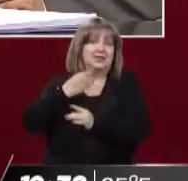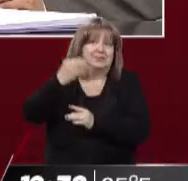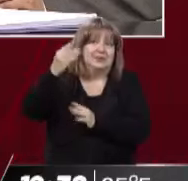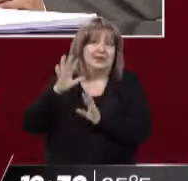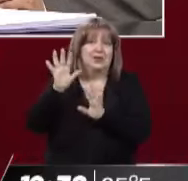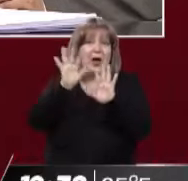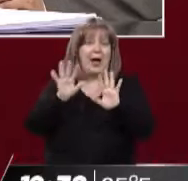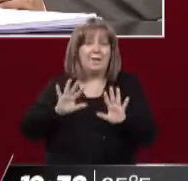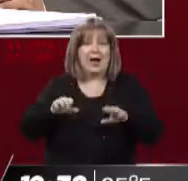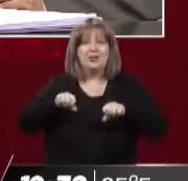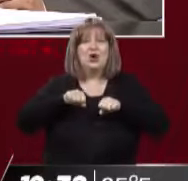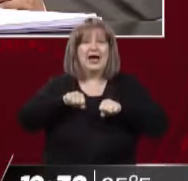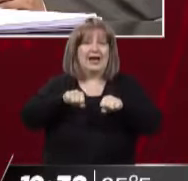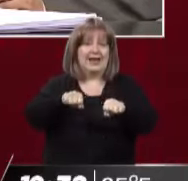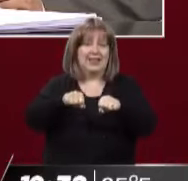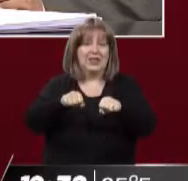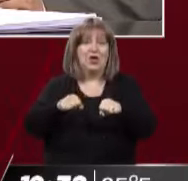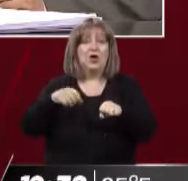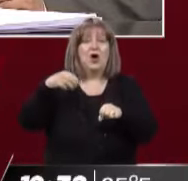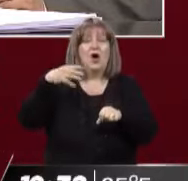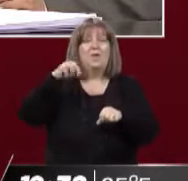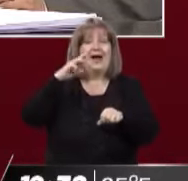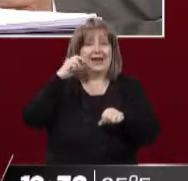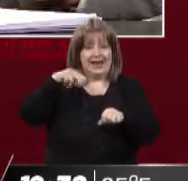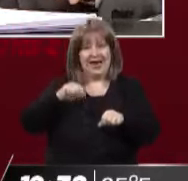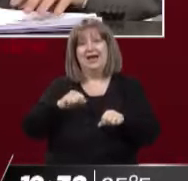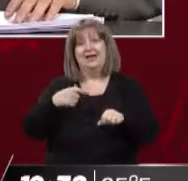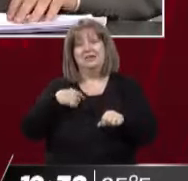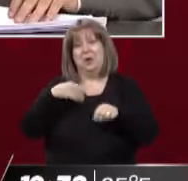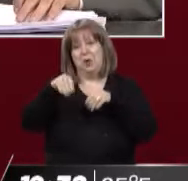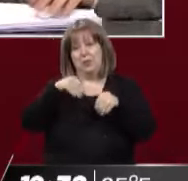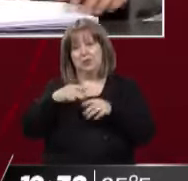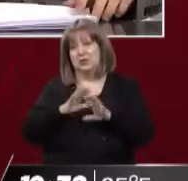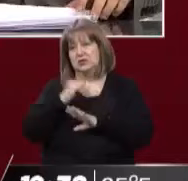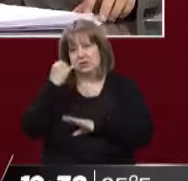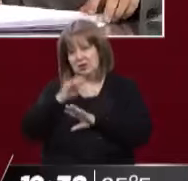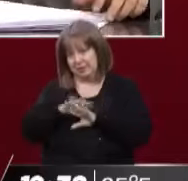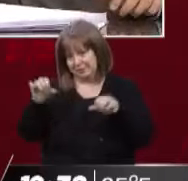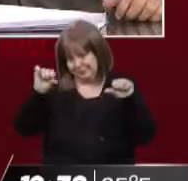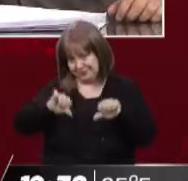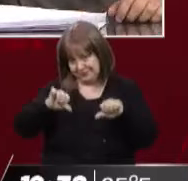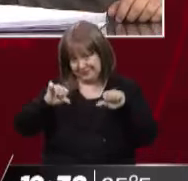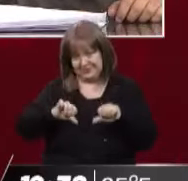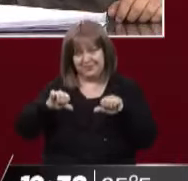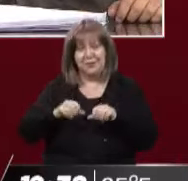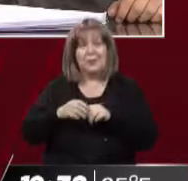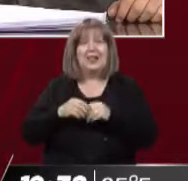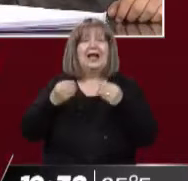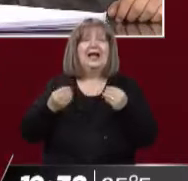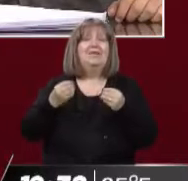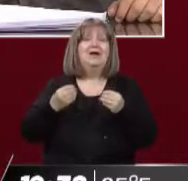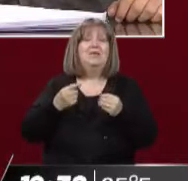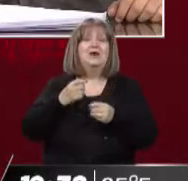todo armado para el carrito que teníamos pensado con Marina, la productora. Pero bueno. La campaña ya terminó, Sofía. La campaña como ya terminó, vamos a ver qué